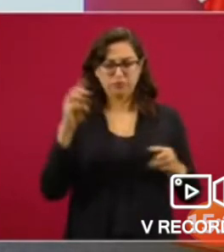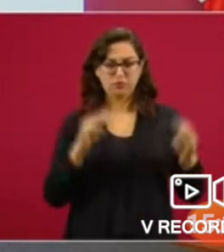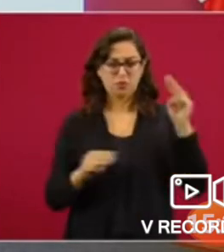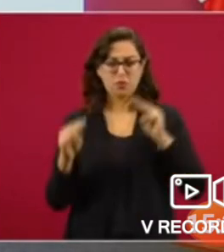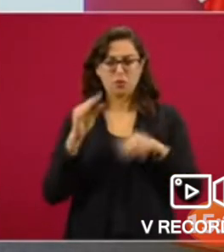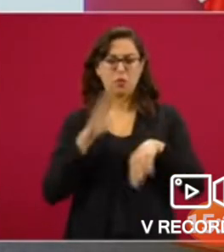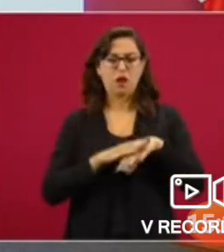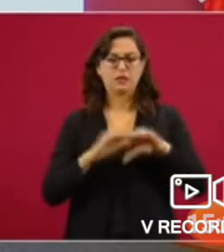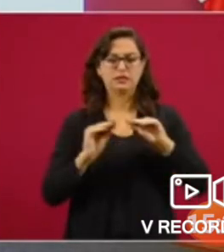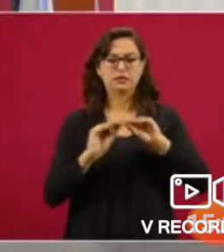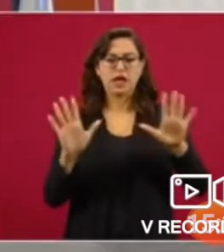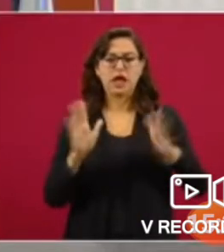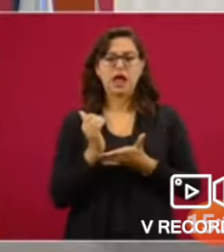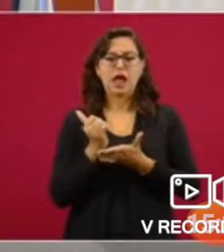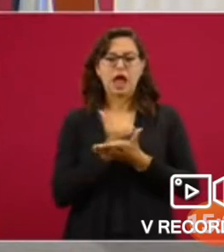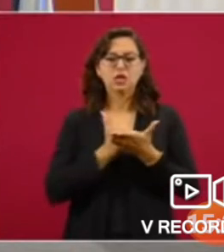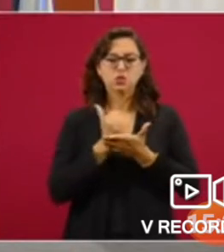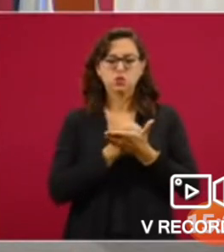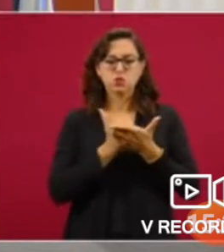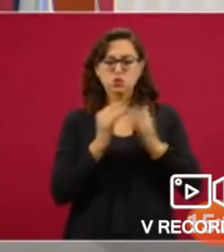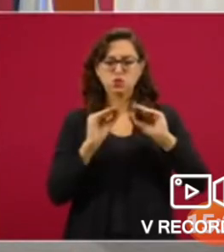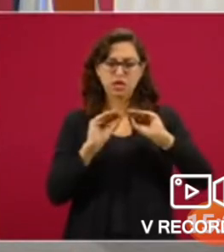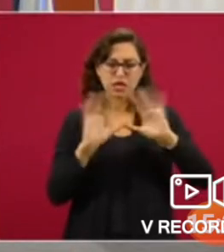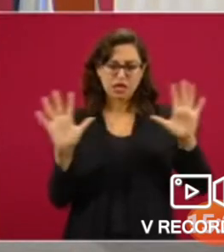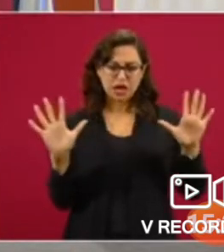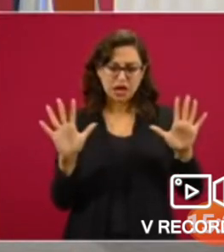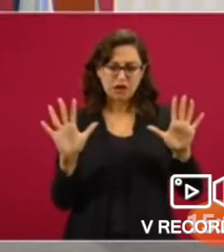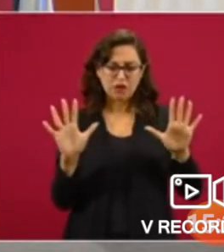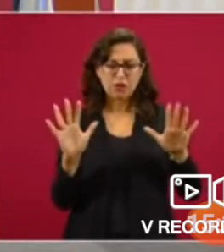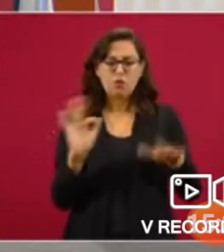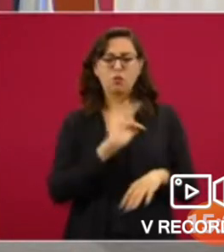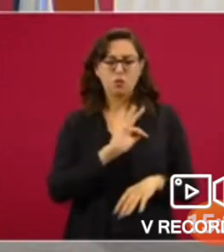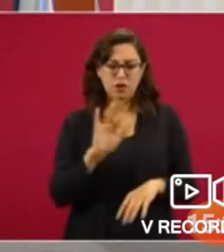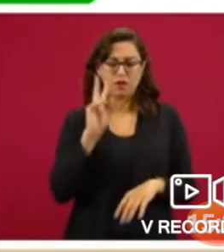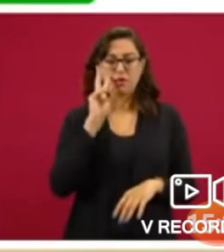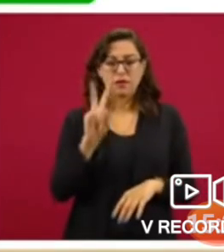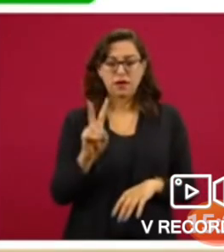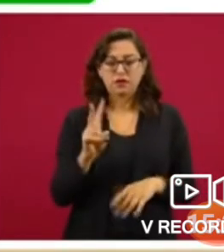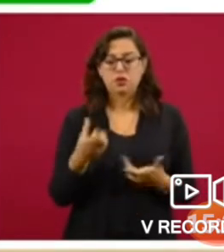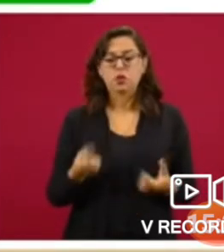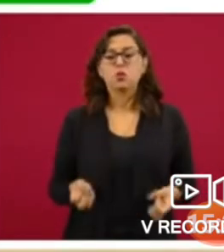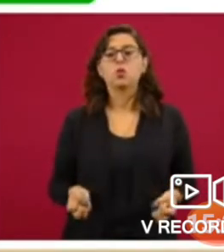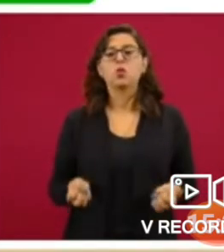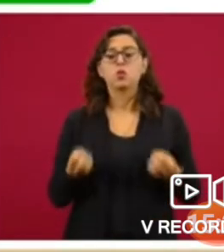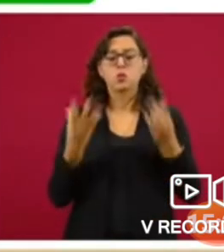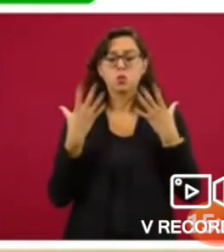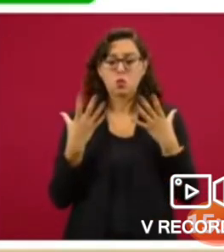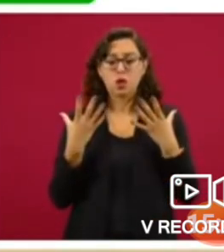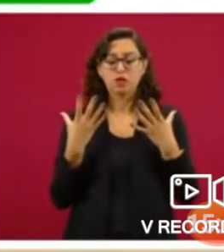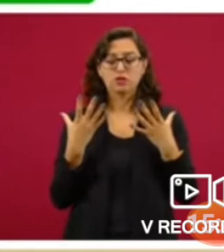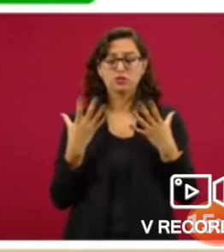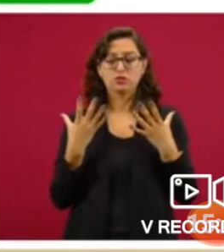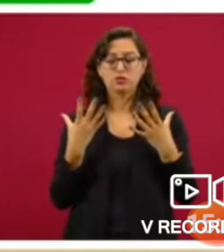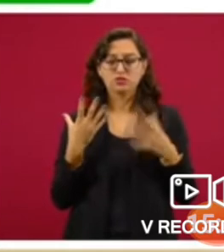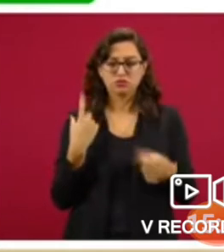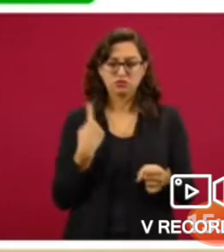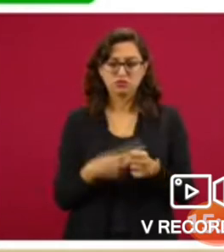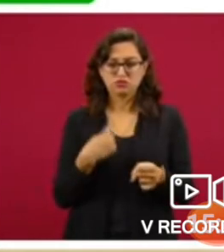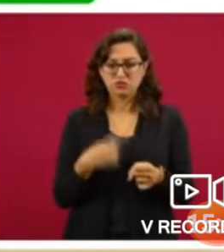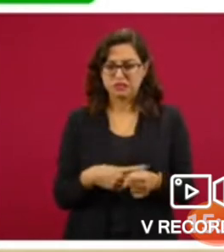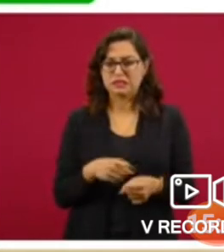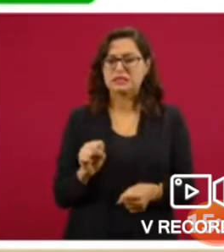mayor claridad en la línea azul claro los casos que han sido estimados como